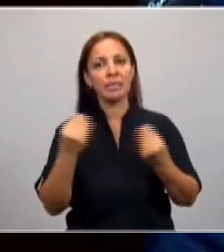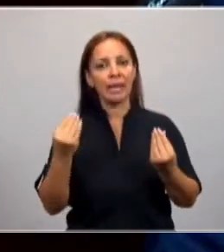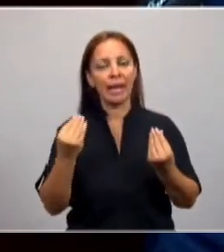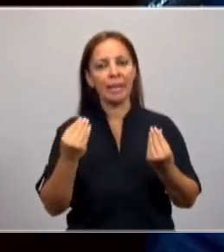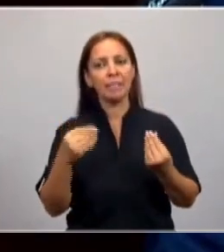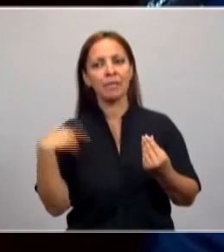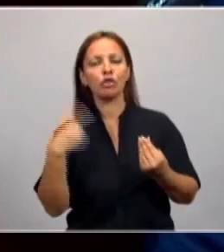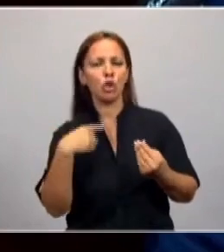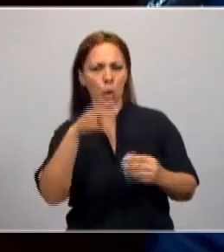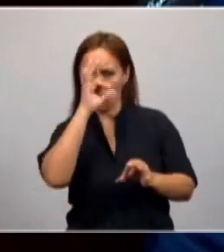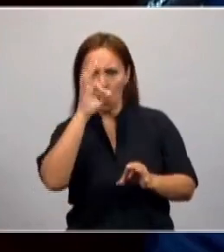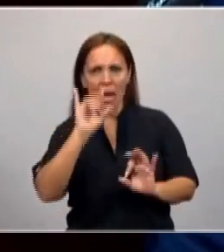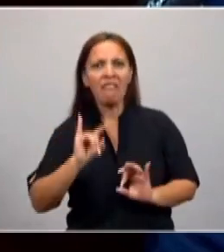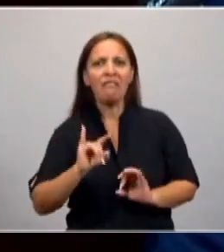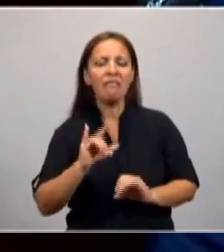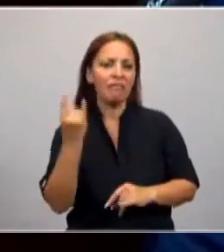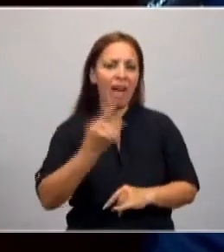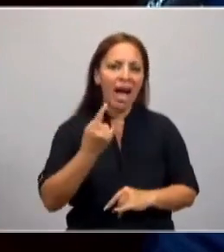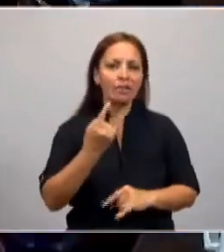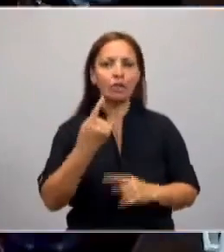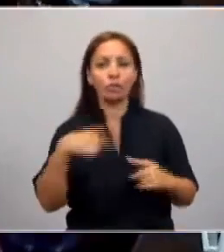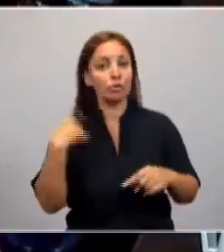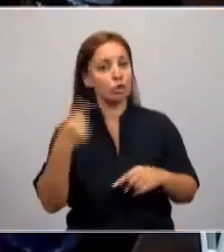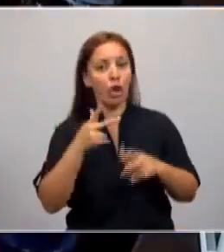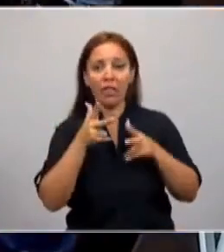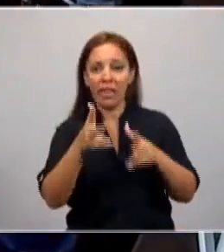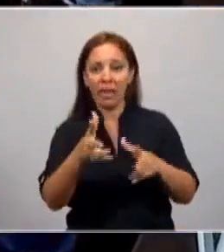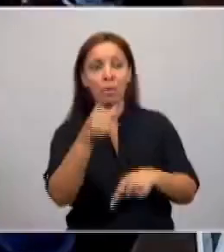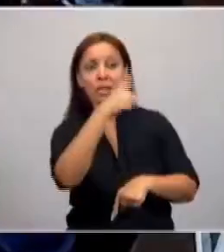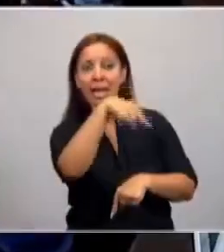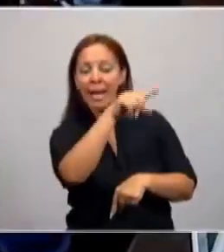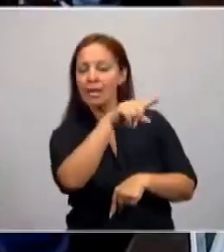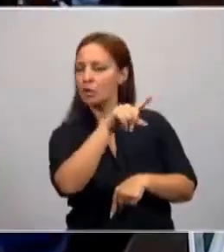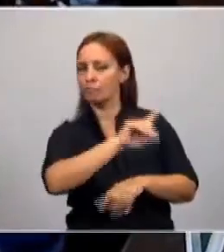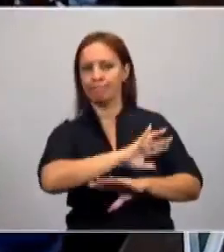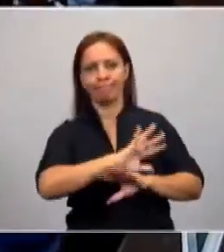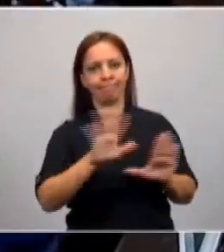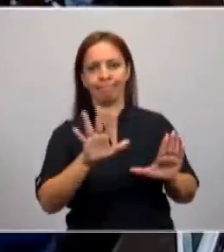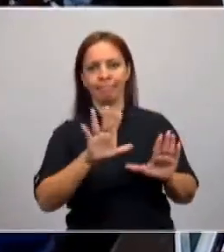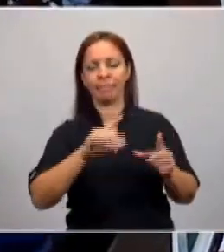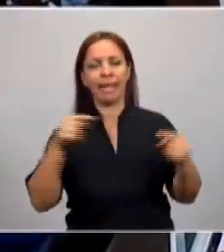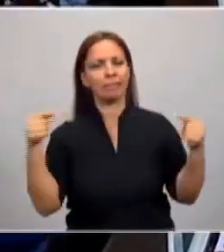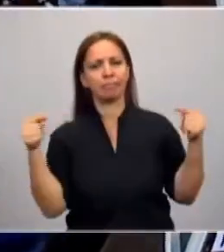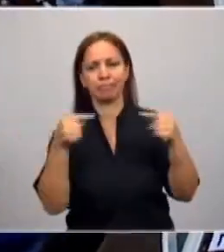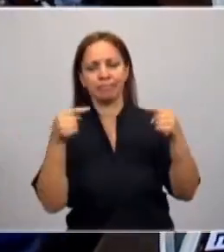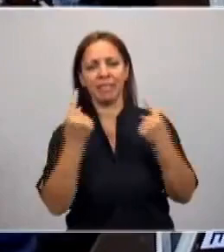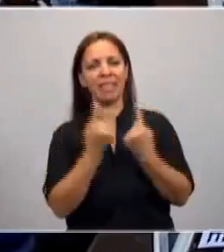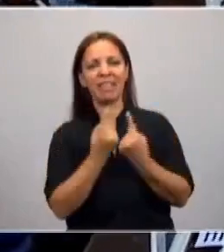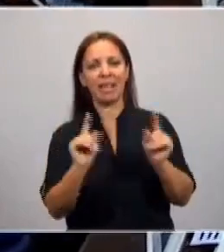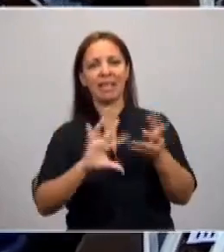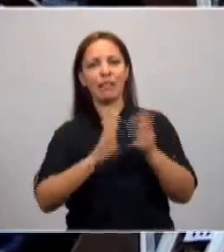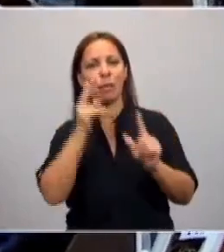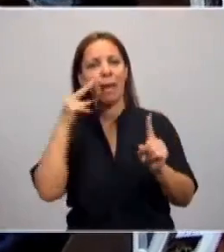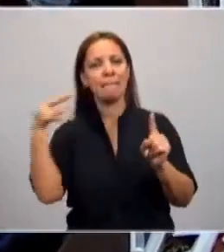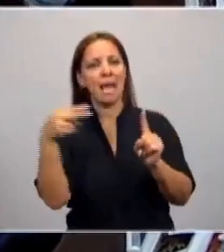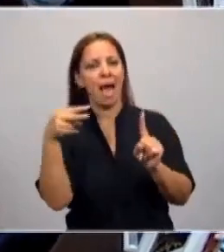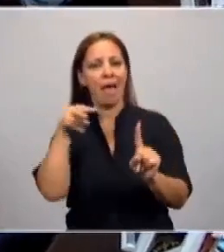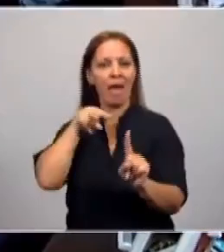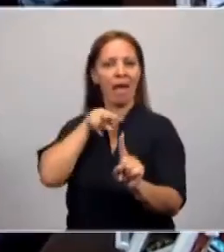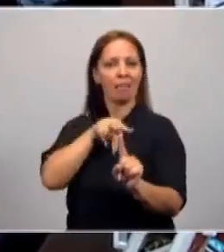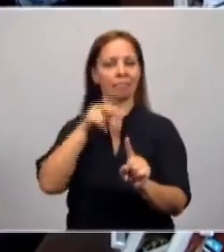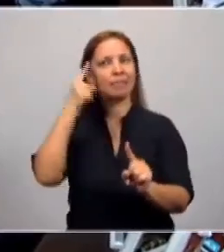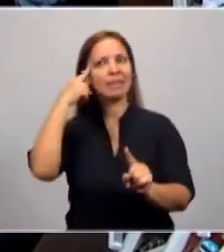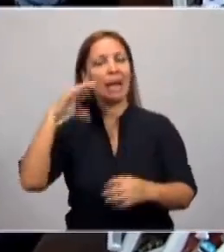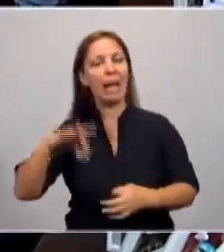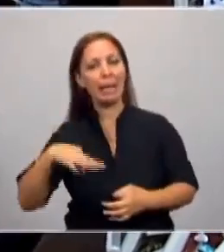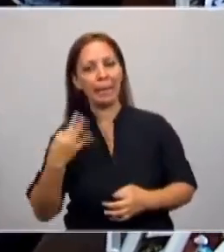o la obsecuencia, que la propuesta que ganó está en las antípodas de nuestra manera de ver la vida, de entender la política y la